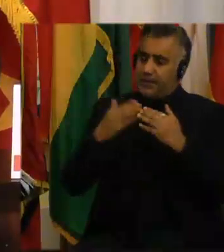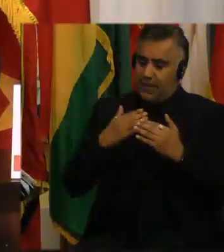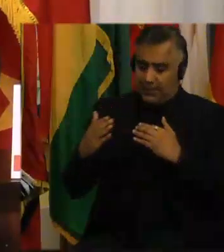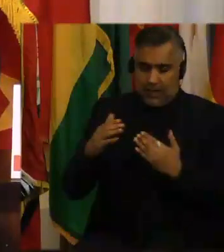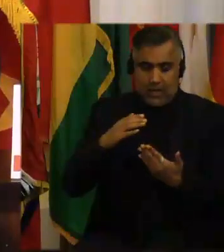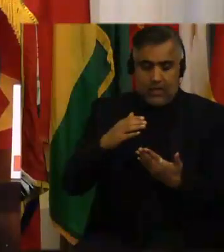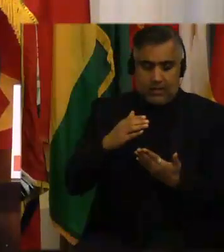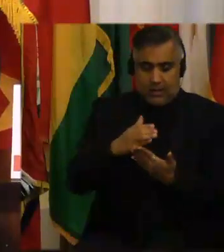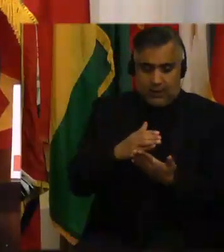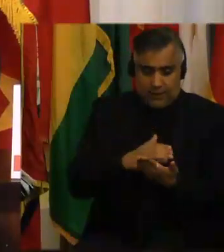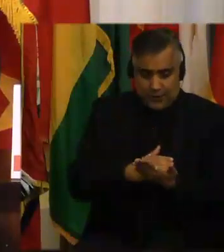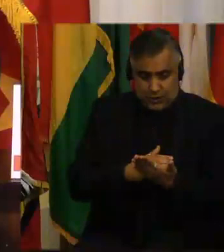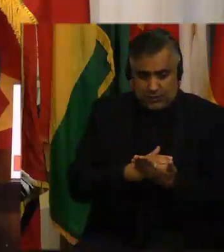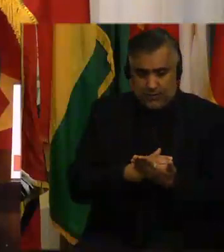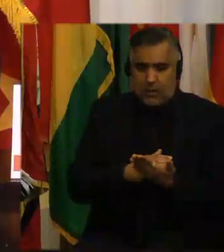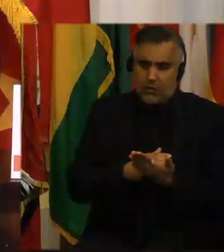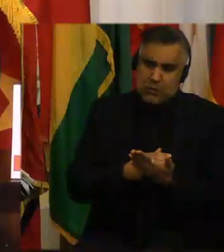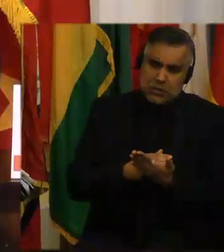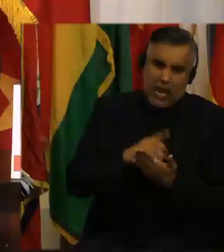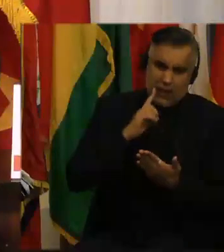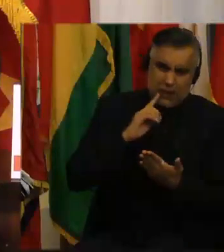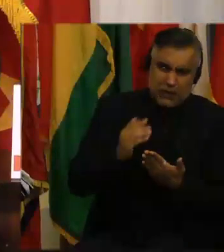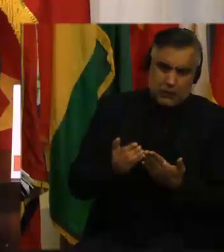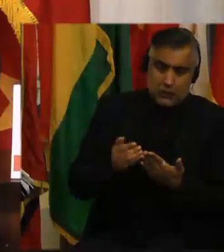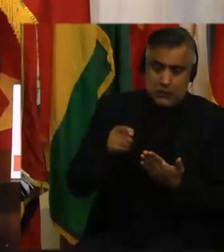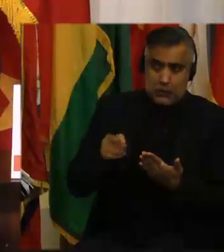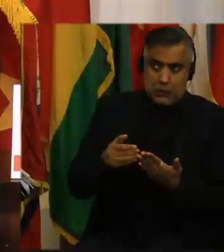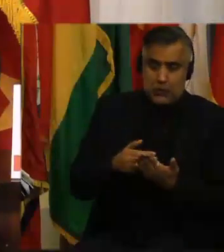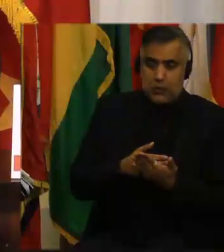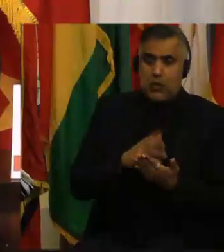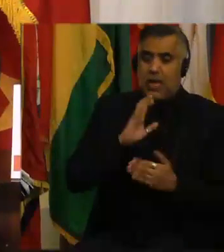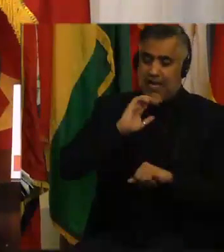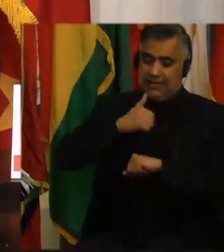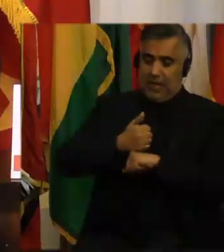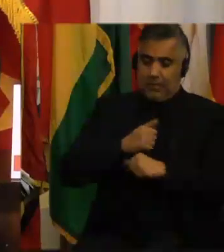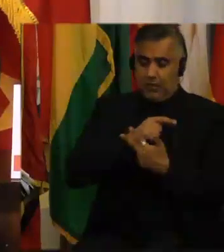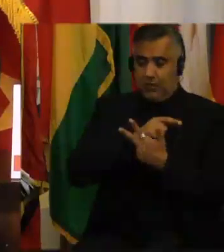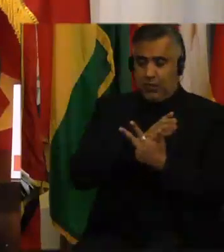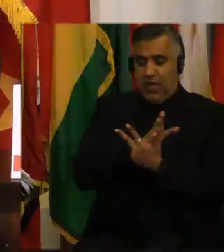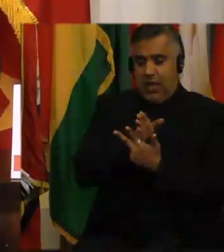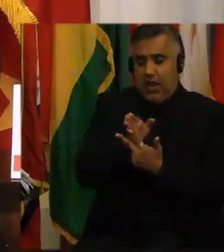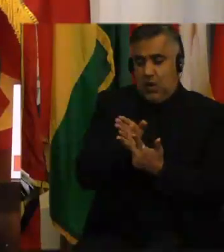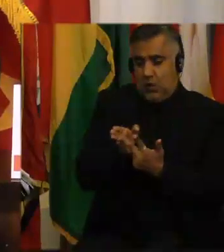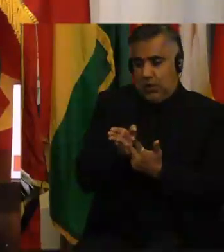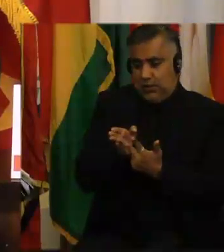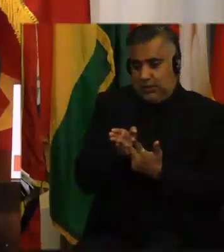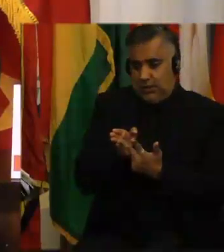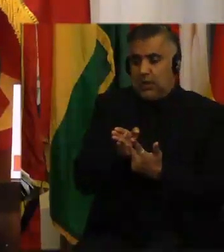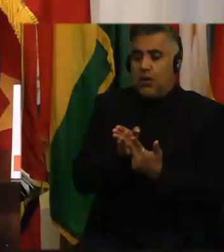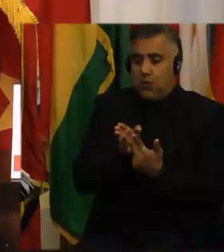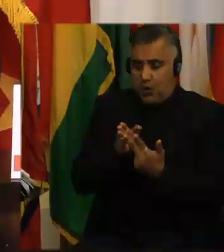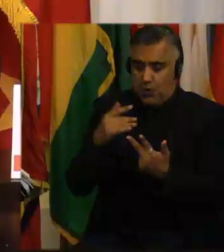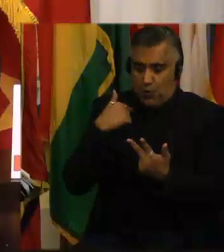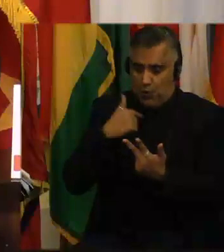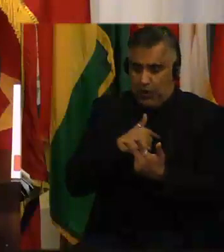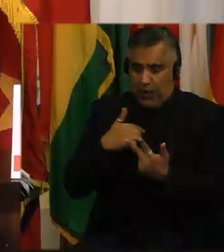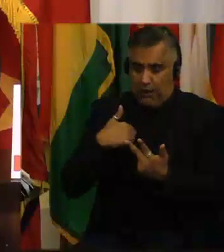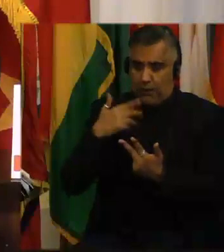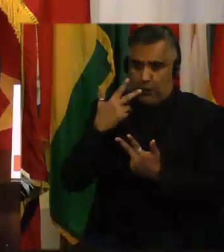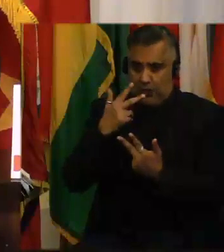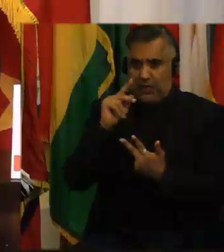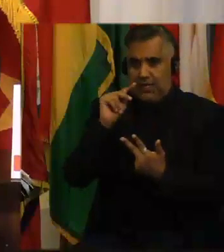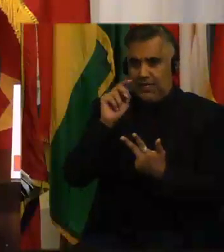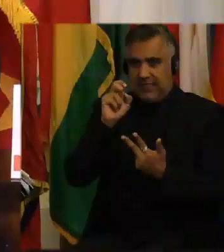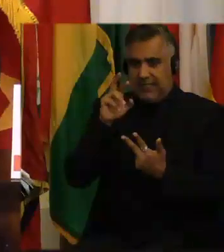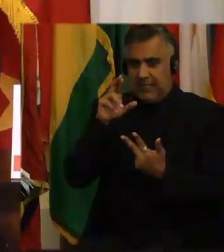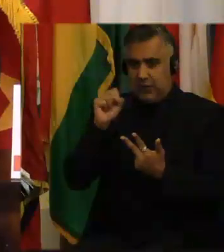es nuevo, establece tres áreas donde, tres ámbitos de aplicación, que es el tradicional